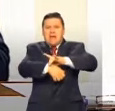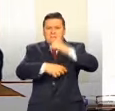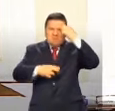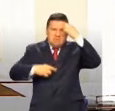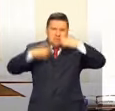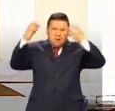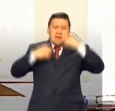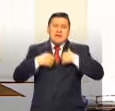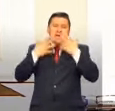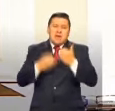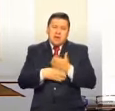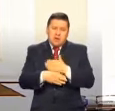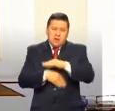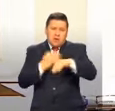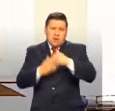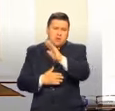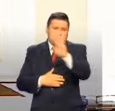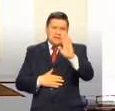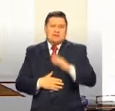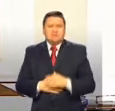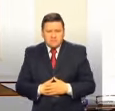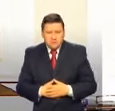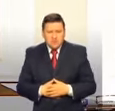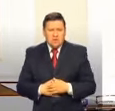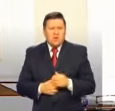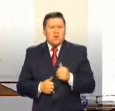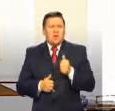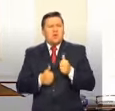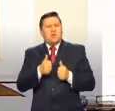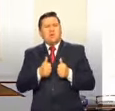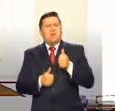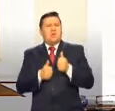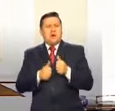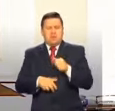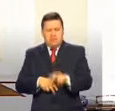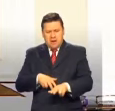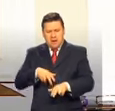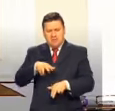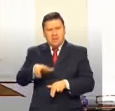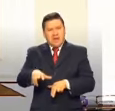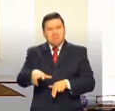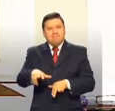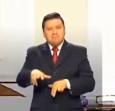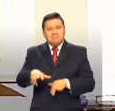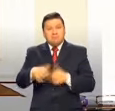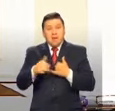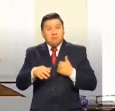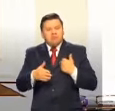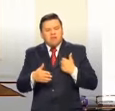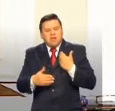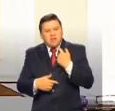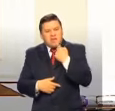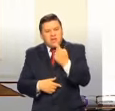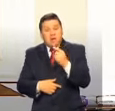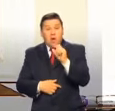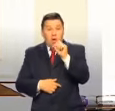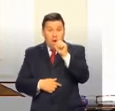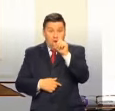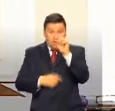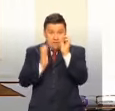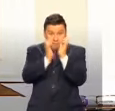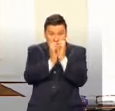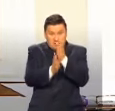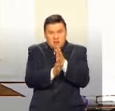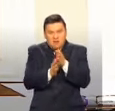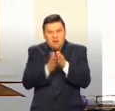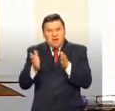porque lo que quiero compartirles a ustedes es cuál es el siguiente paso que viene después del 11 de mayo